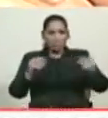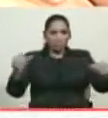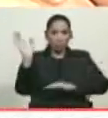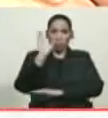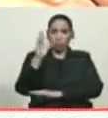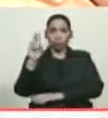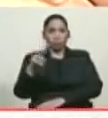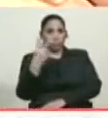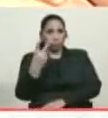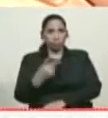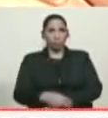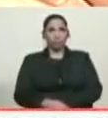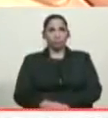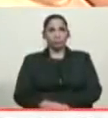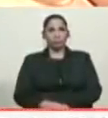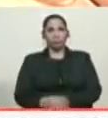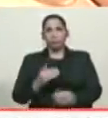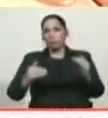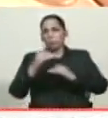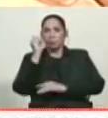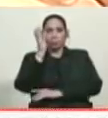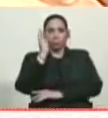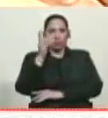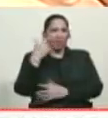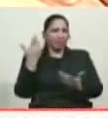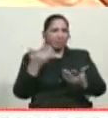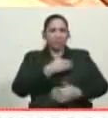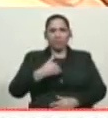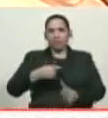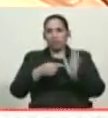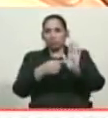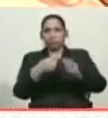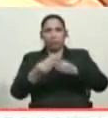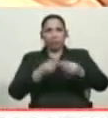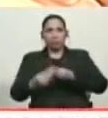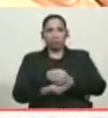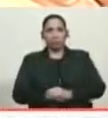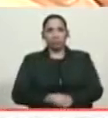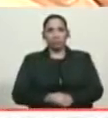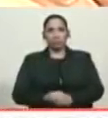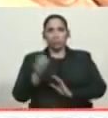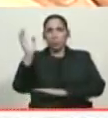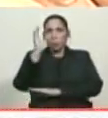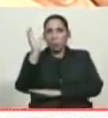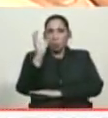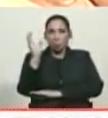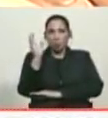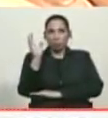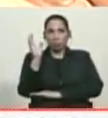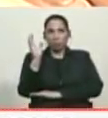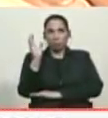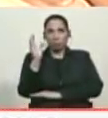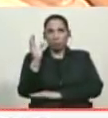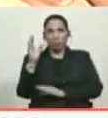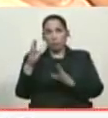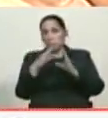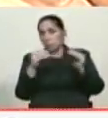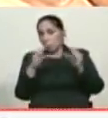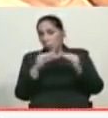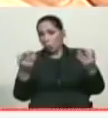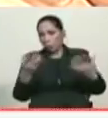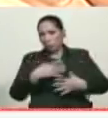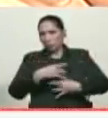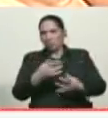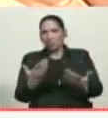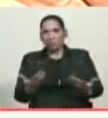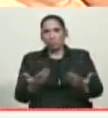Segundo que sobre ese evento que ellos han querido montar en Colombia, toda la intencionalidad